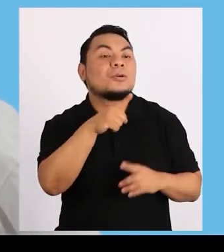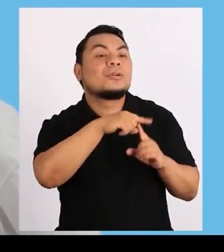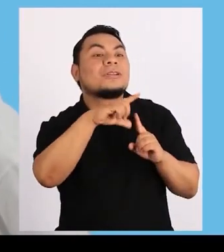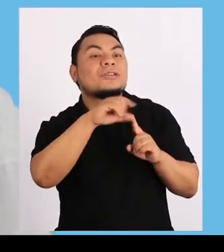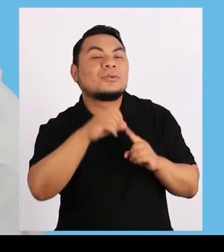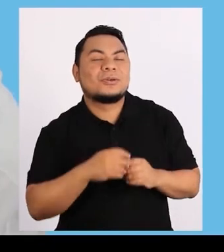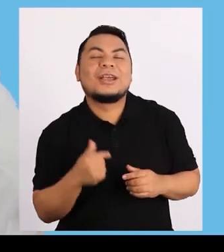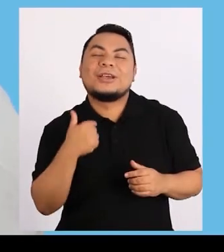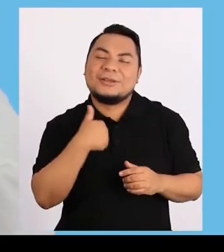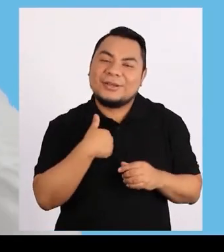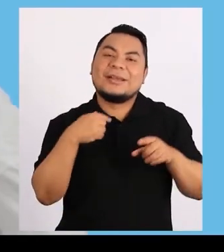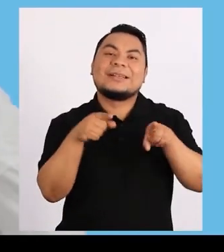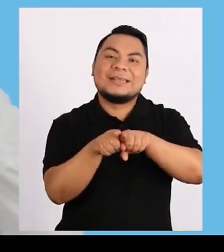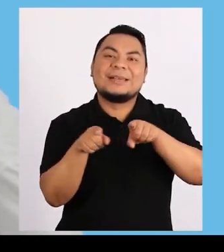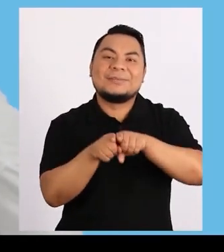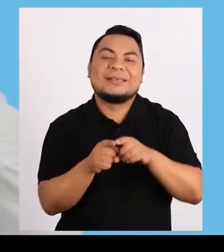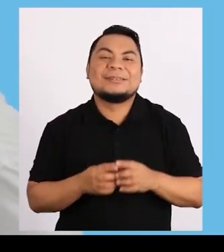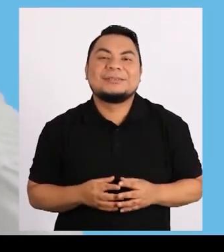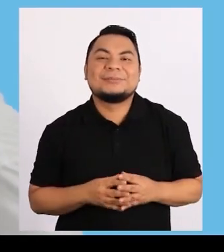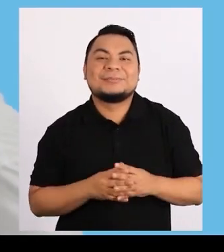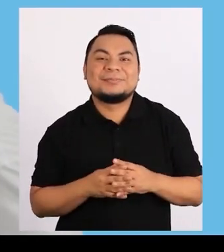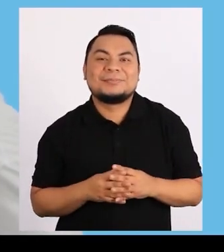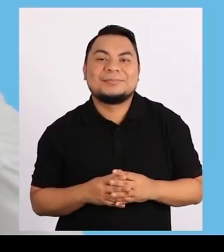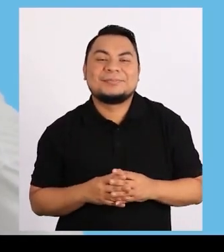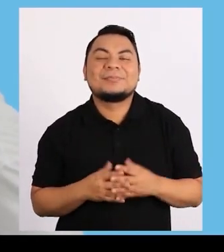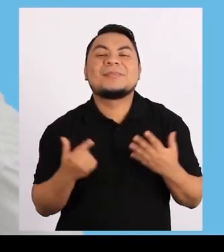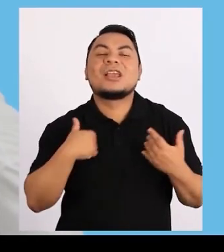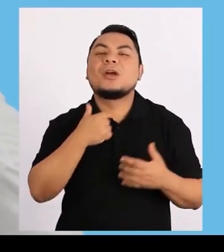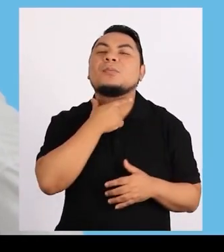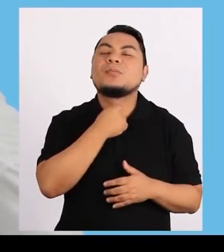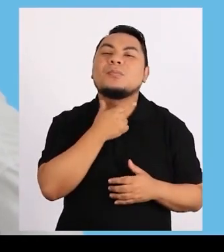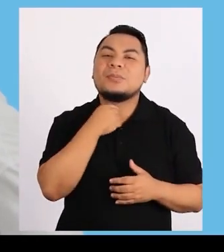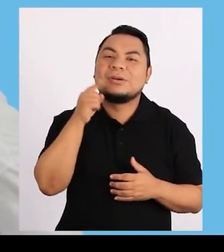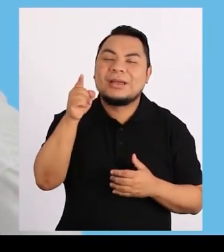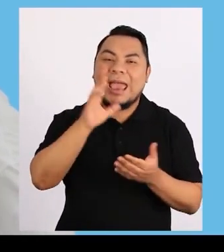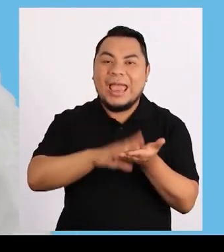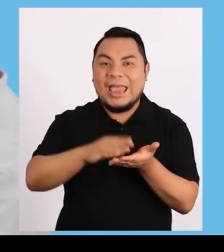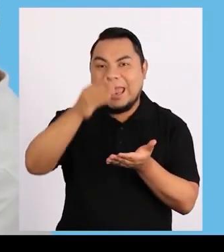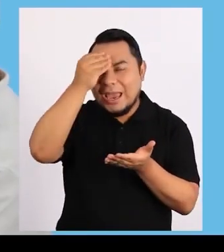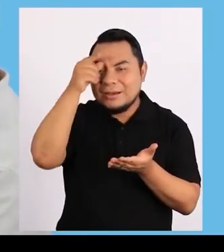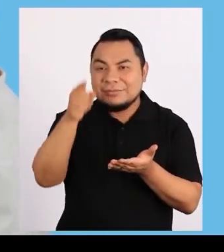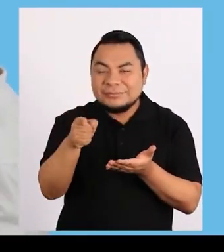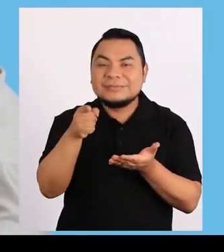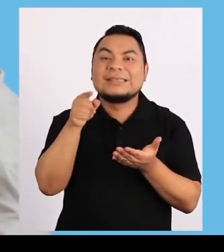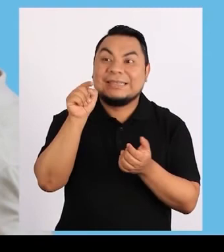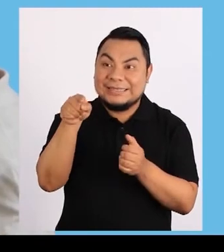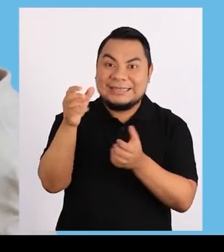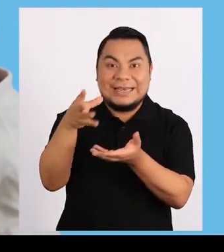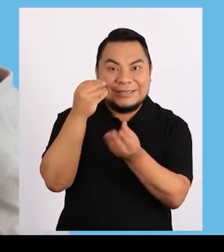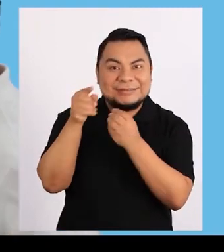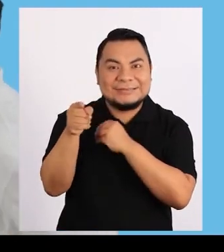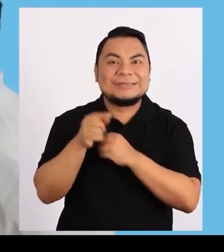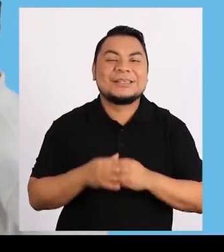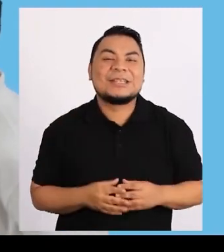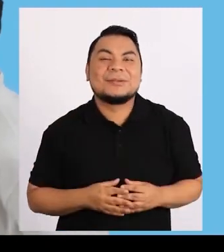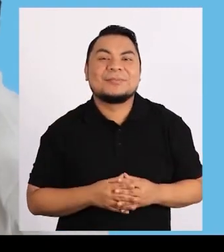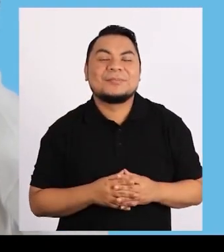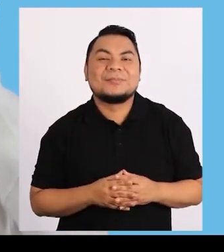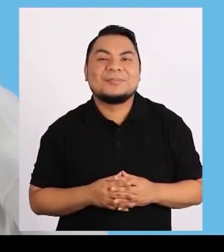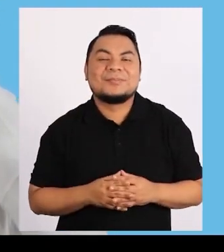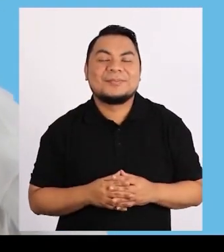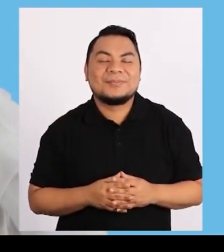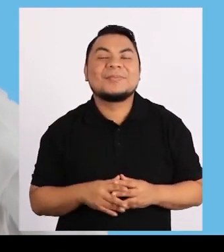Paul. ¿Y tú, Tito? Yo también. Me gusta aprender así.